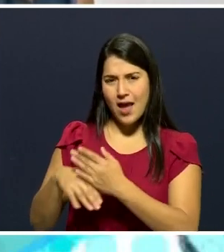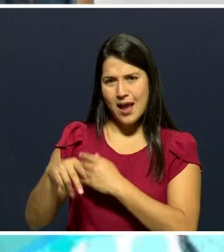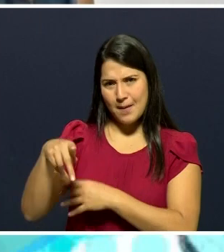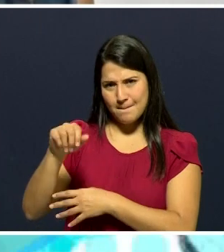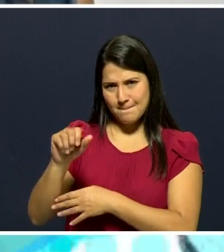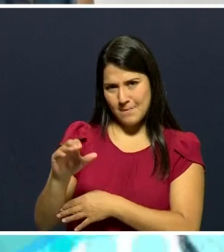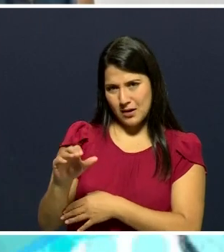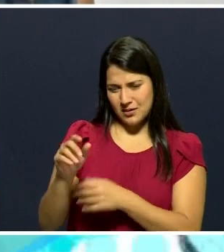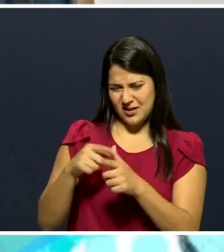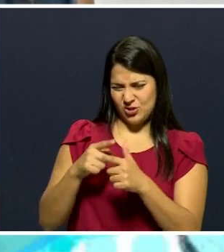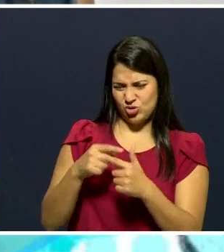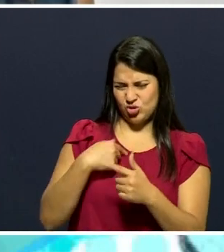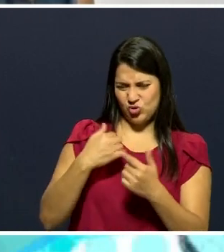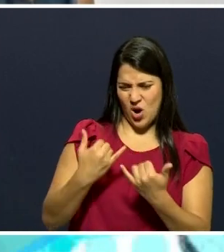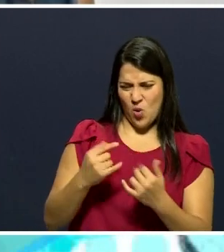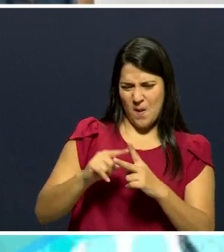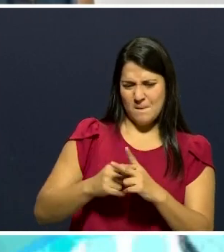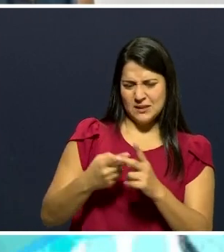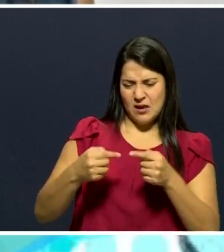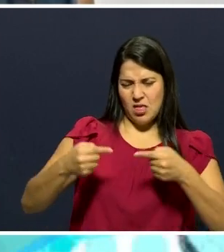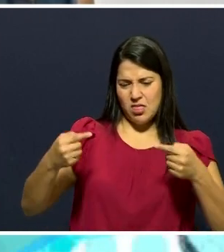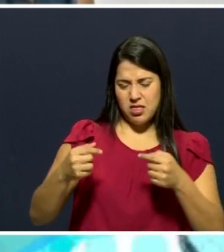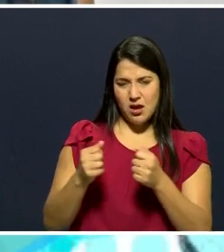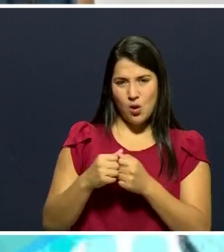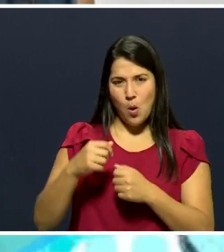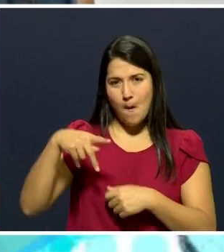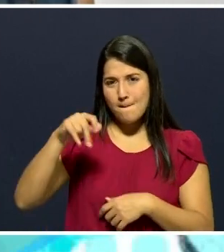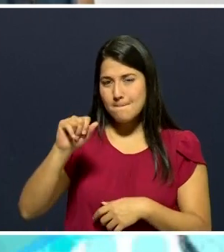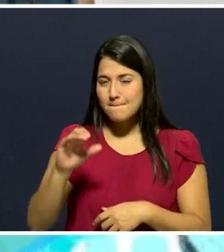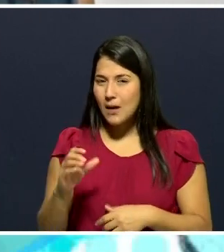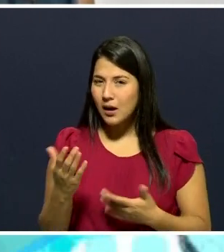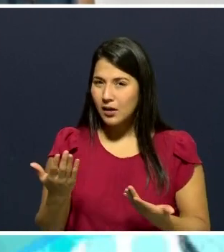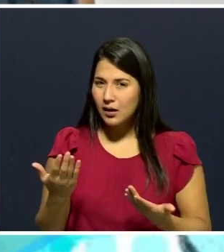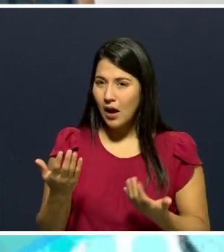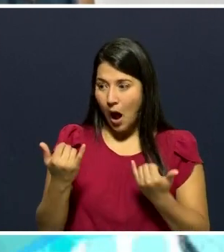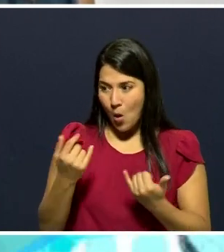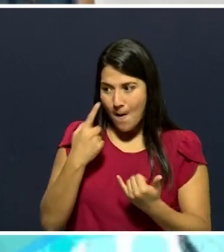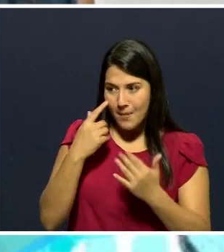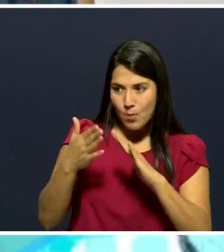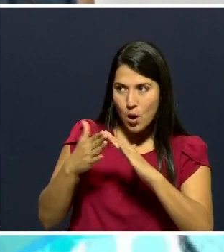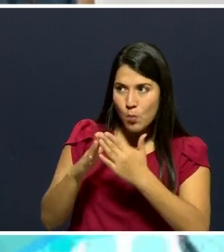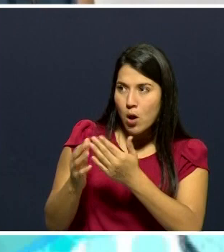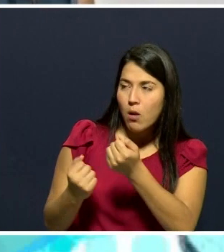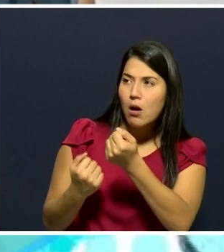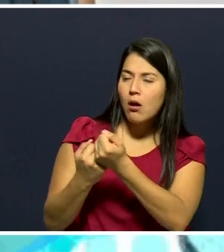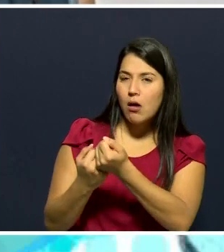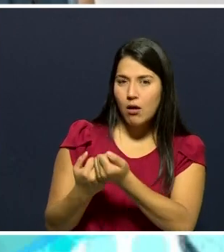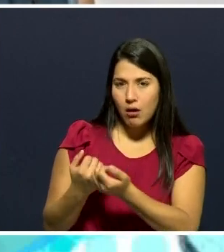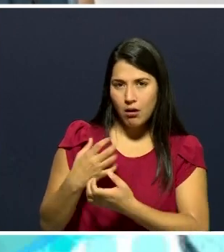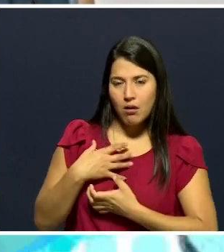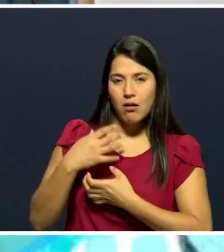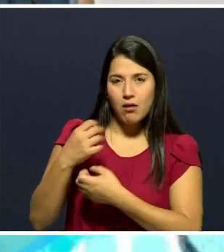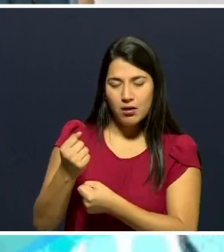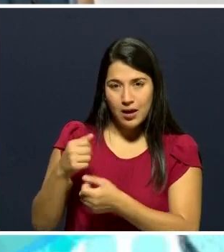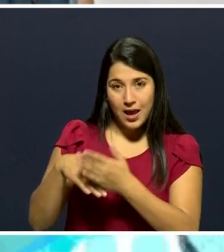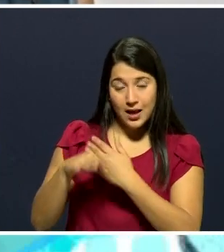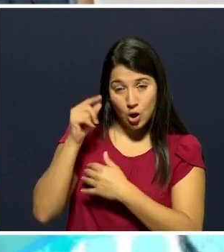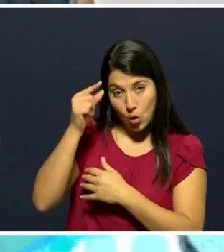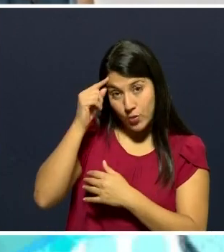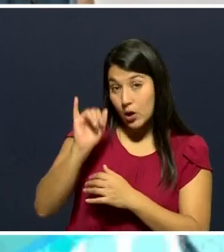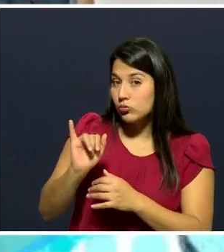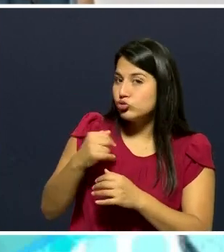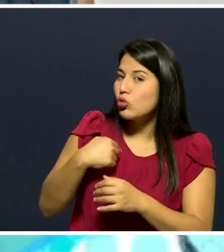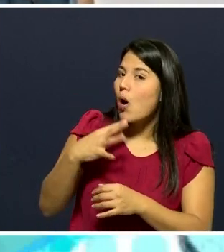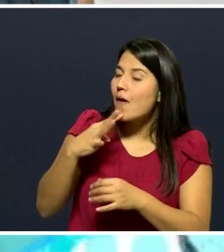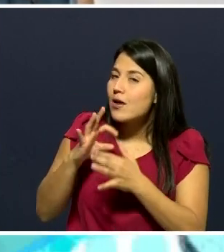está diciéndole, gobierno, cuenta con nosotros en temas de apoyo, a juzgar por lo que dice la encuesta?